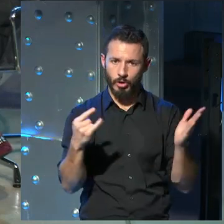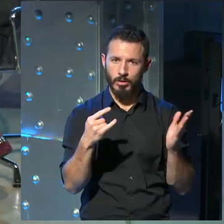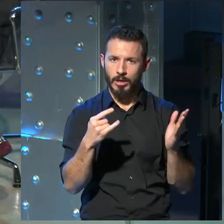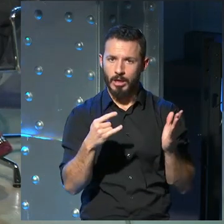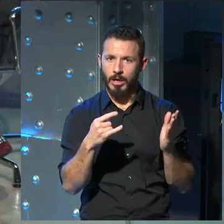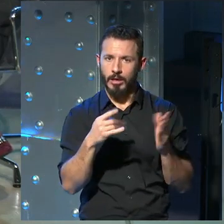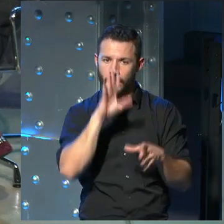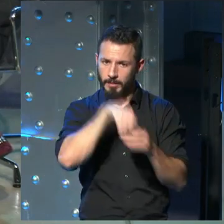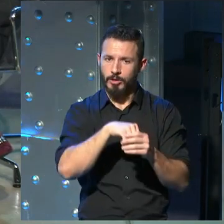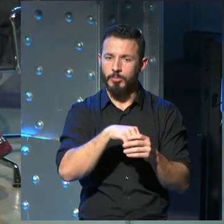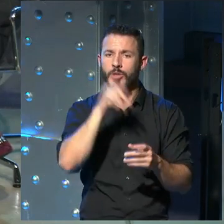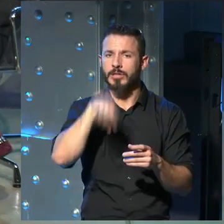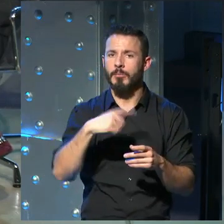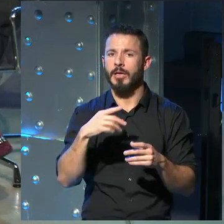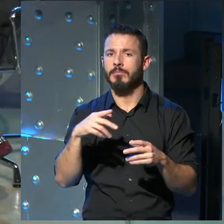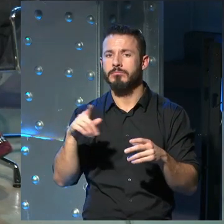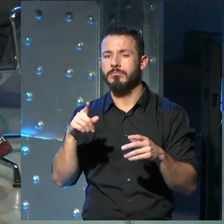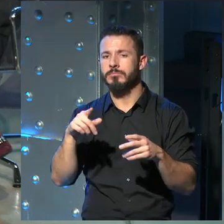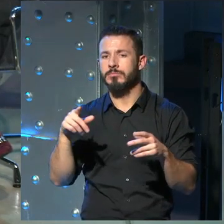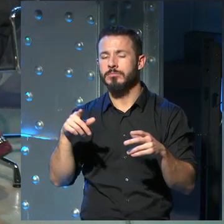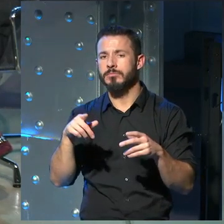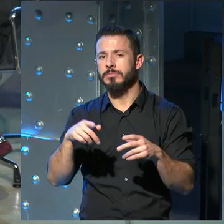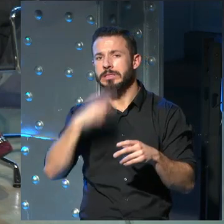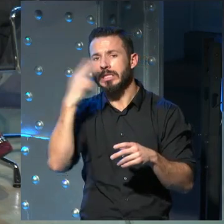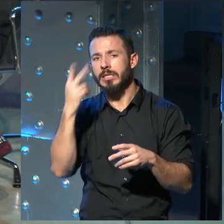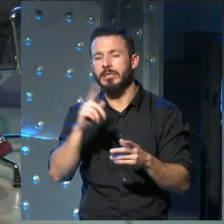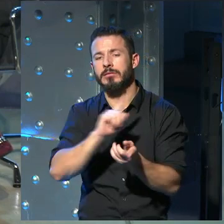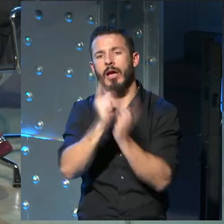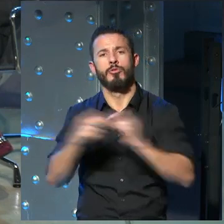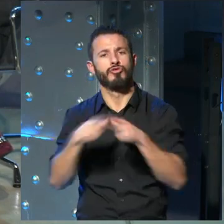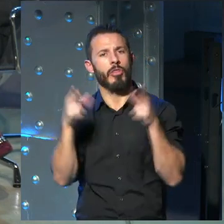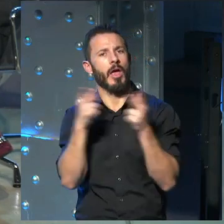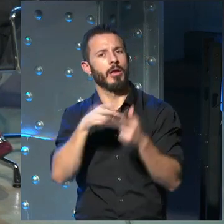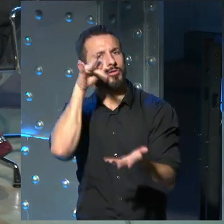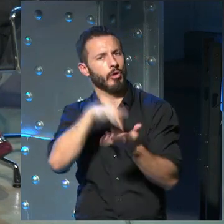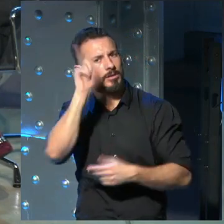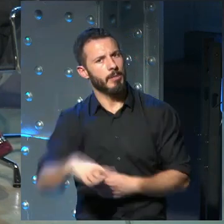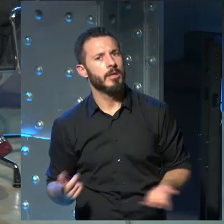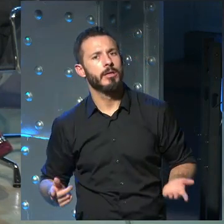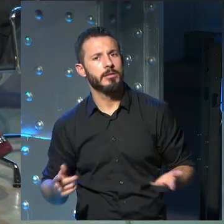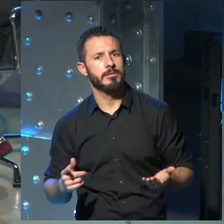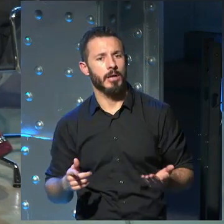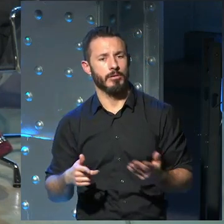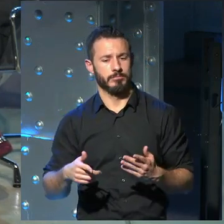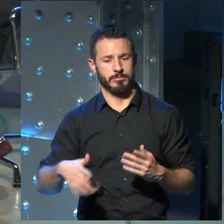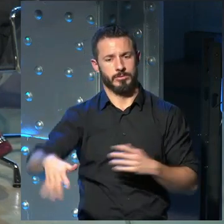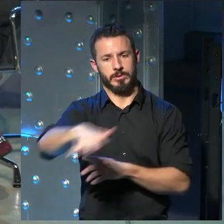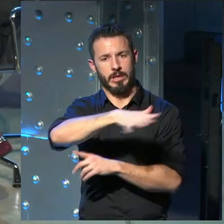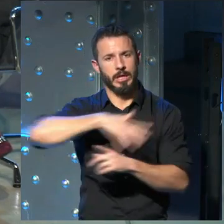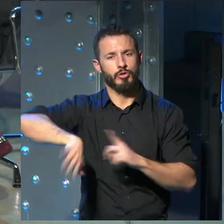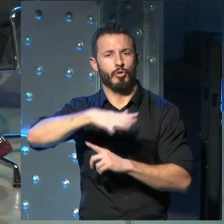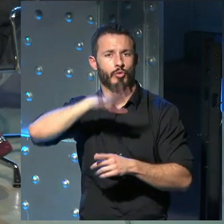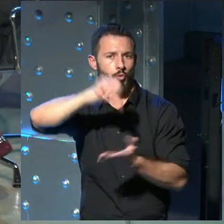y más interesante es todo el cambio social que se está produciendo en estos entornos urbanos, ¿no?